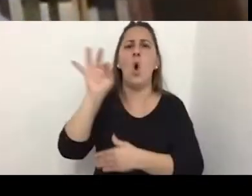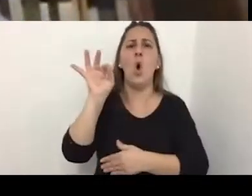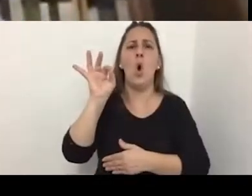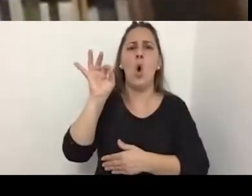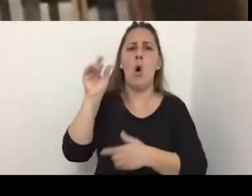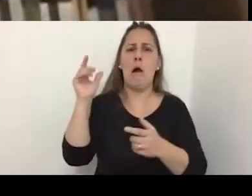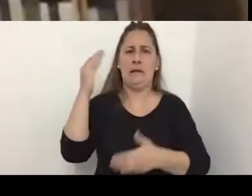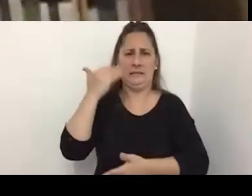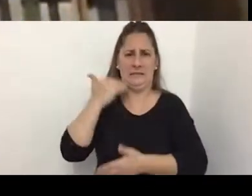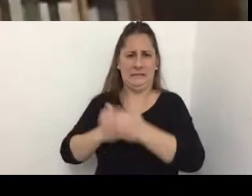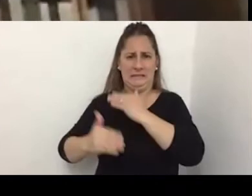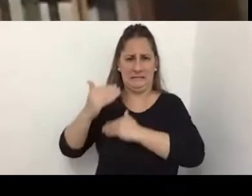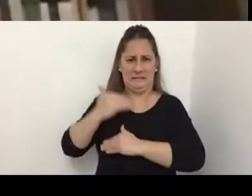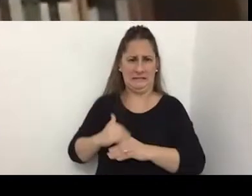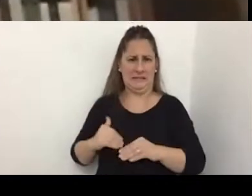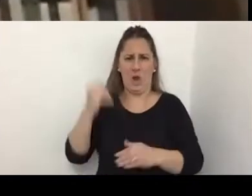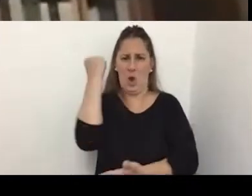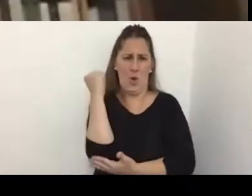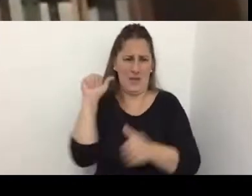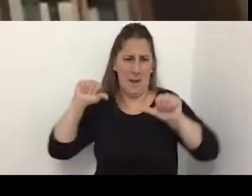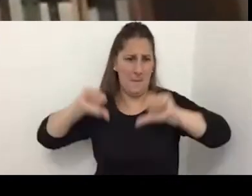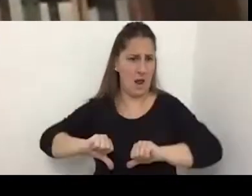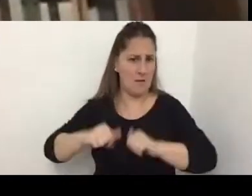o de depresión económica.